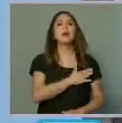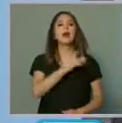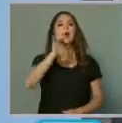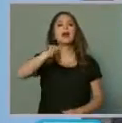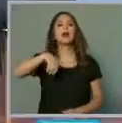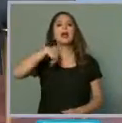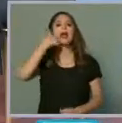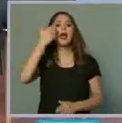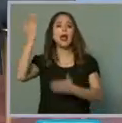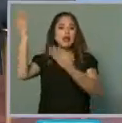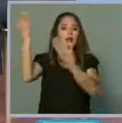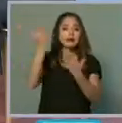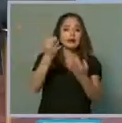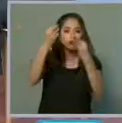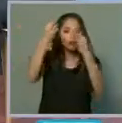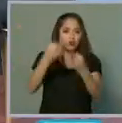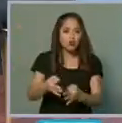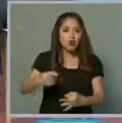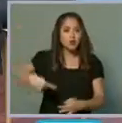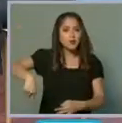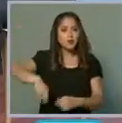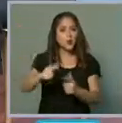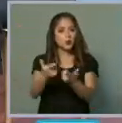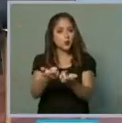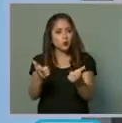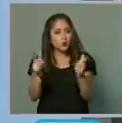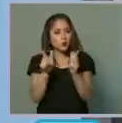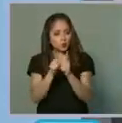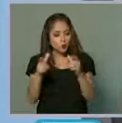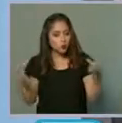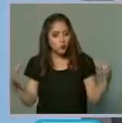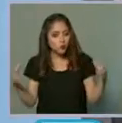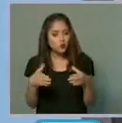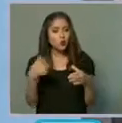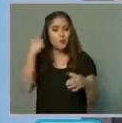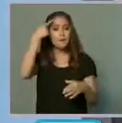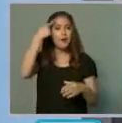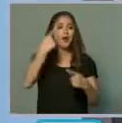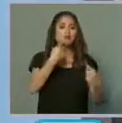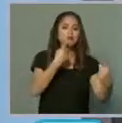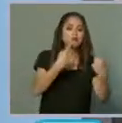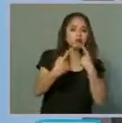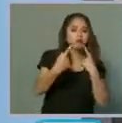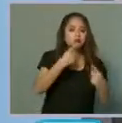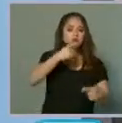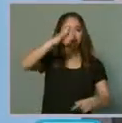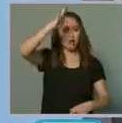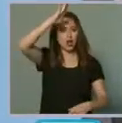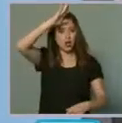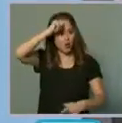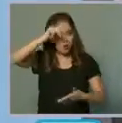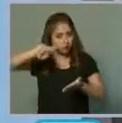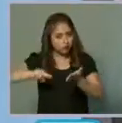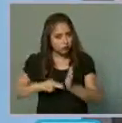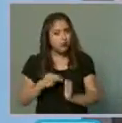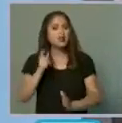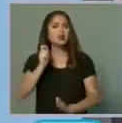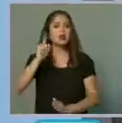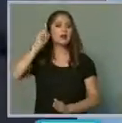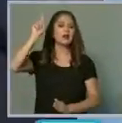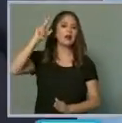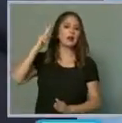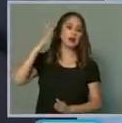hasta España una pequeña comitiva para establecer relaciones diplomáticas con el rey de